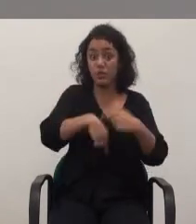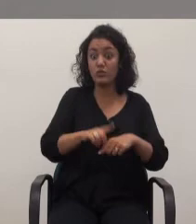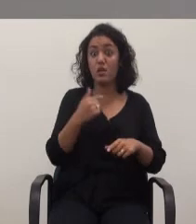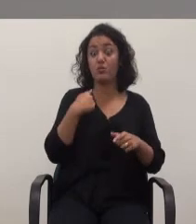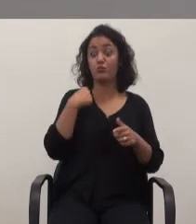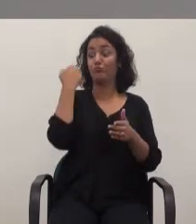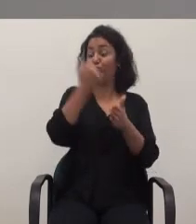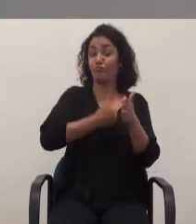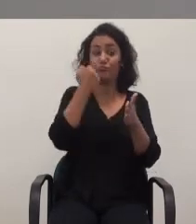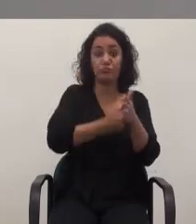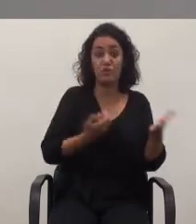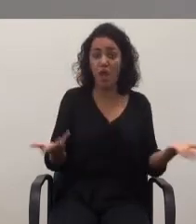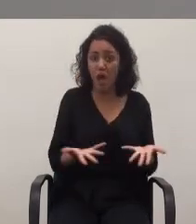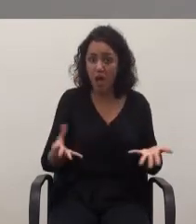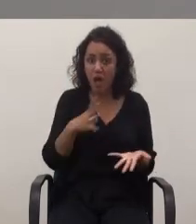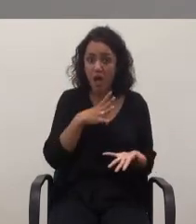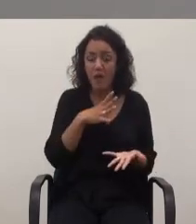poder